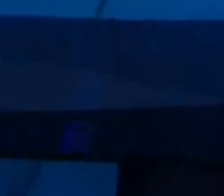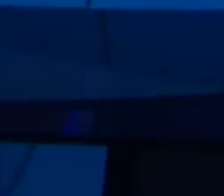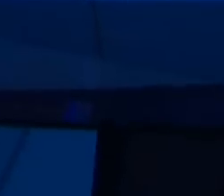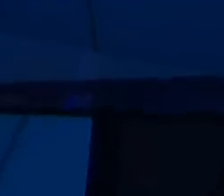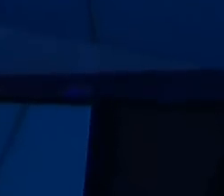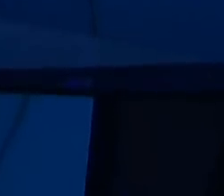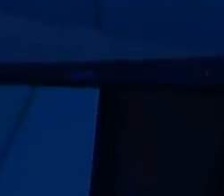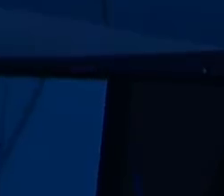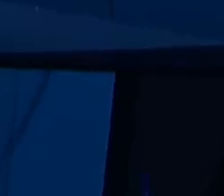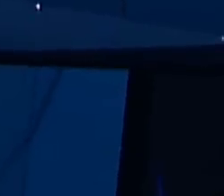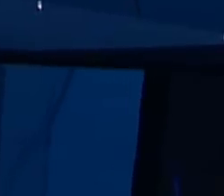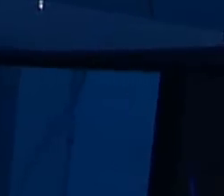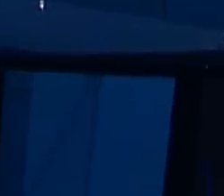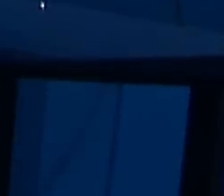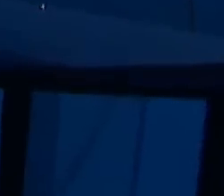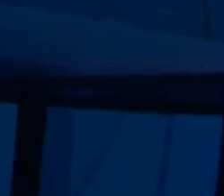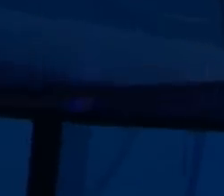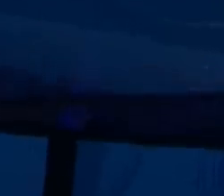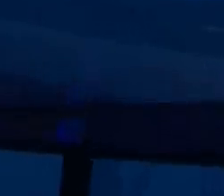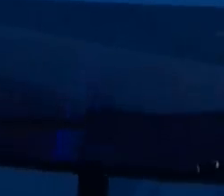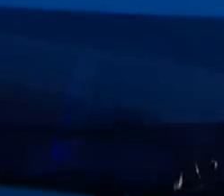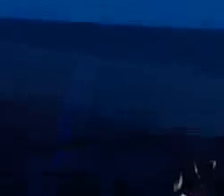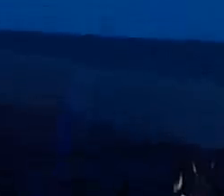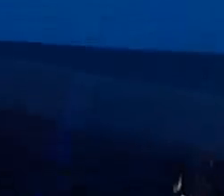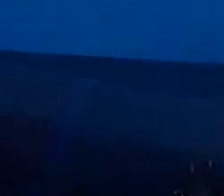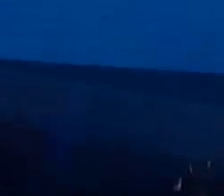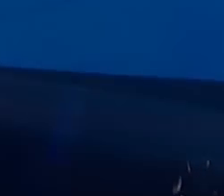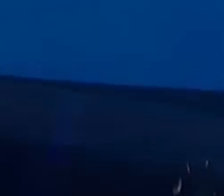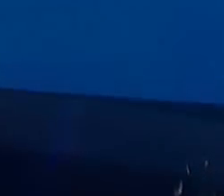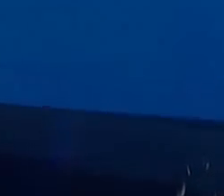Y tiene un veneno más amargo que la hiel.